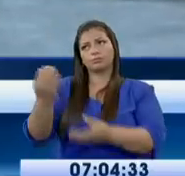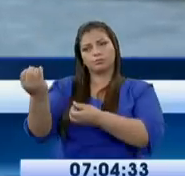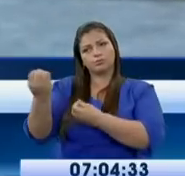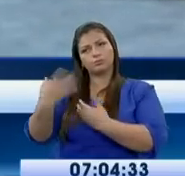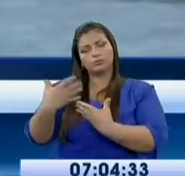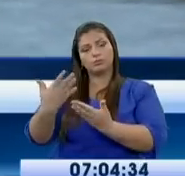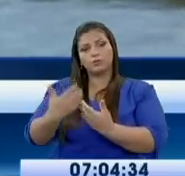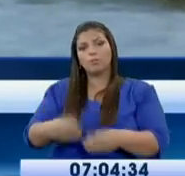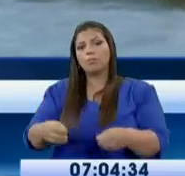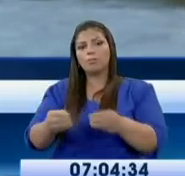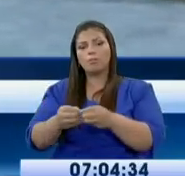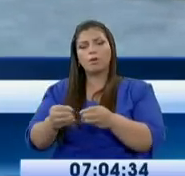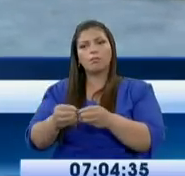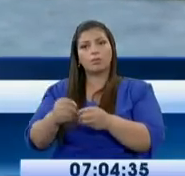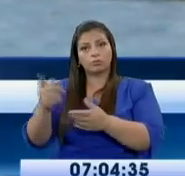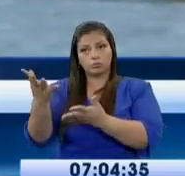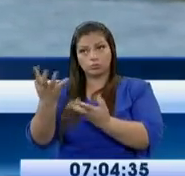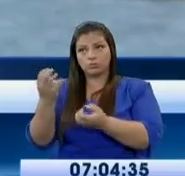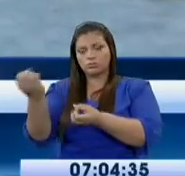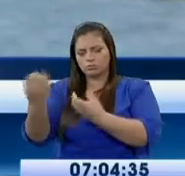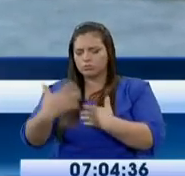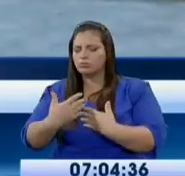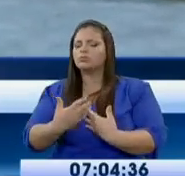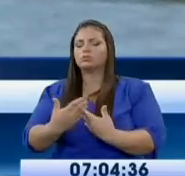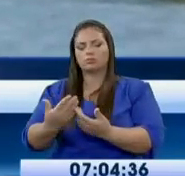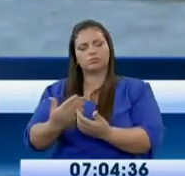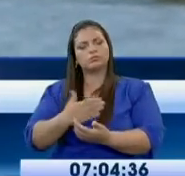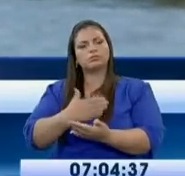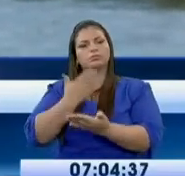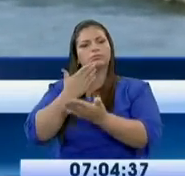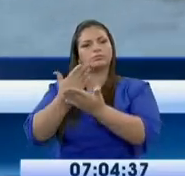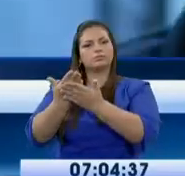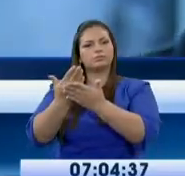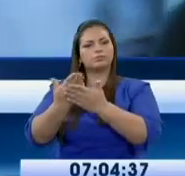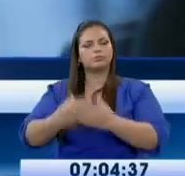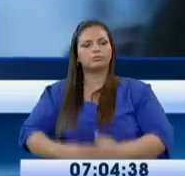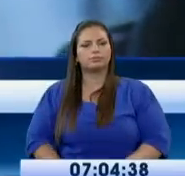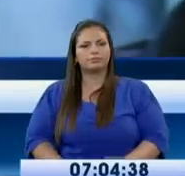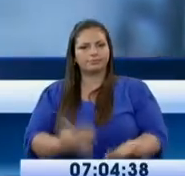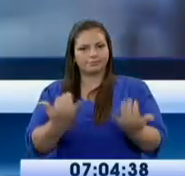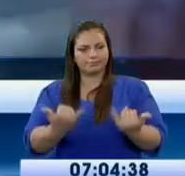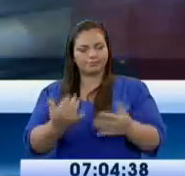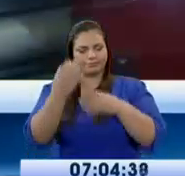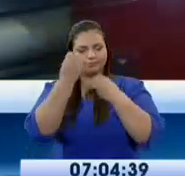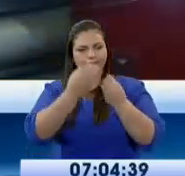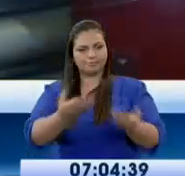respecto, estaremos nuevamente en contacto con usted. Gracias por la información brindada hasta el momento. Ahora vamos con esta información. Un buen día, compañeros.